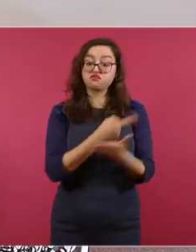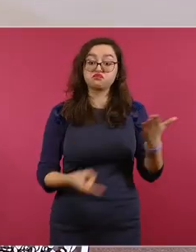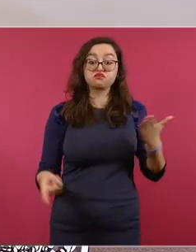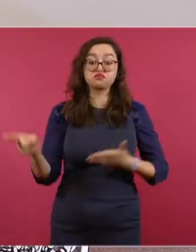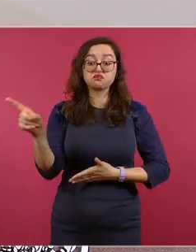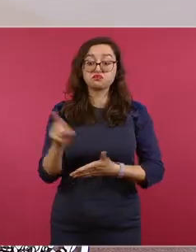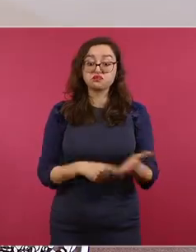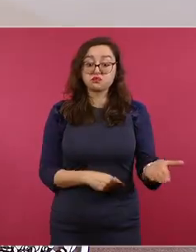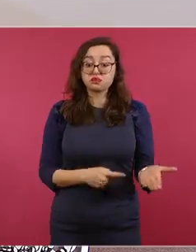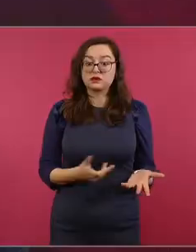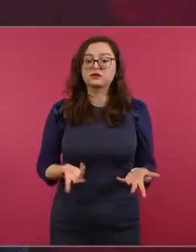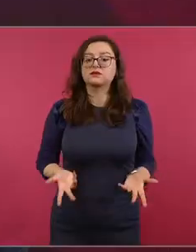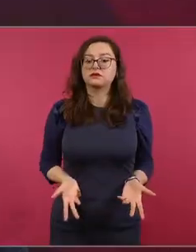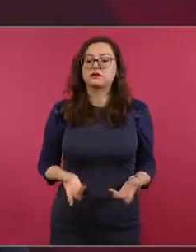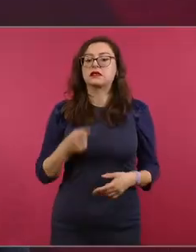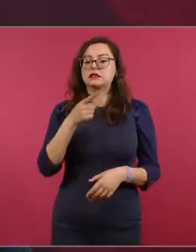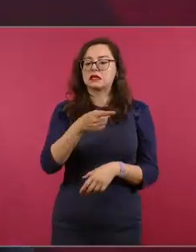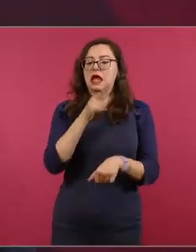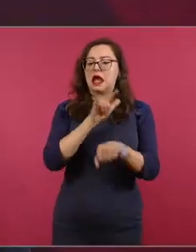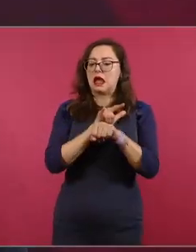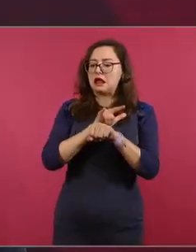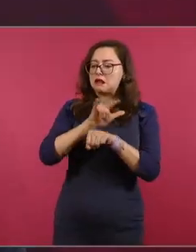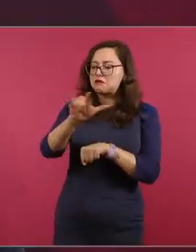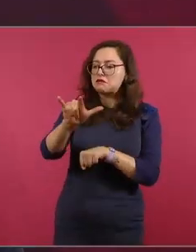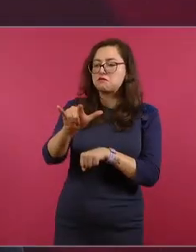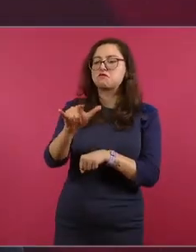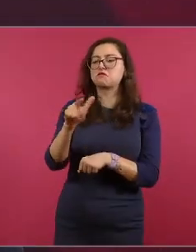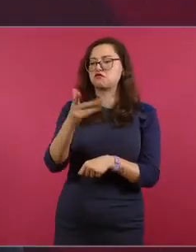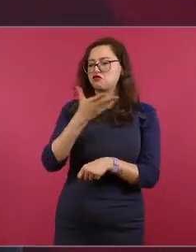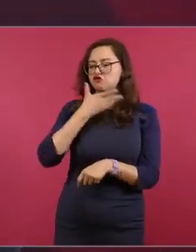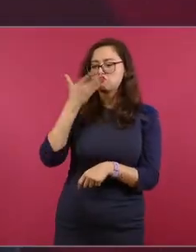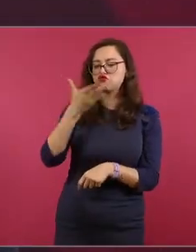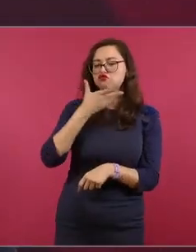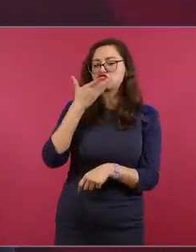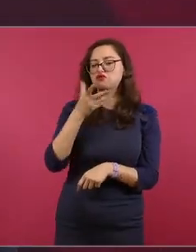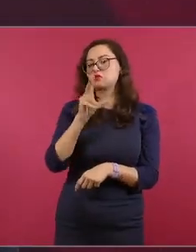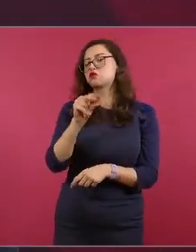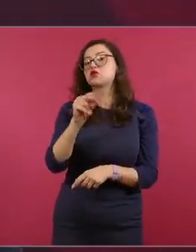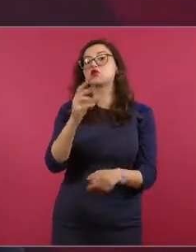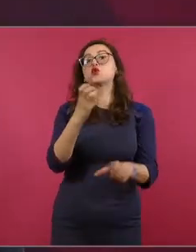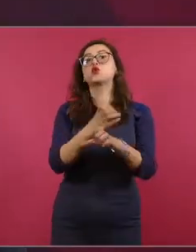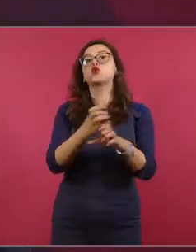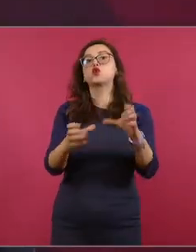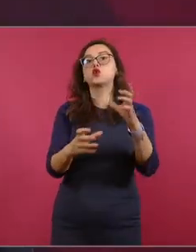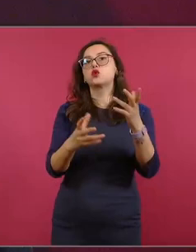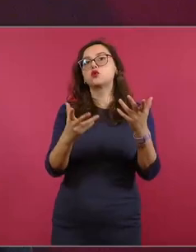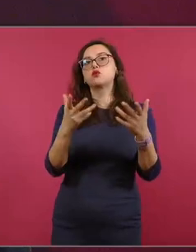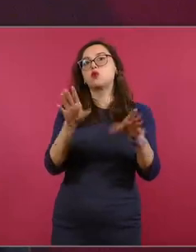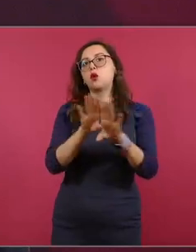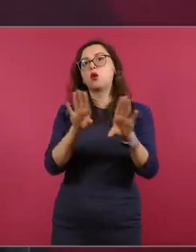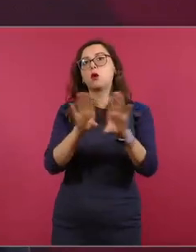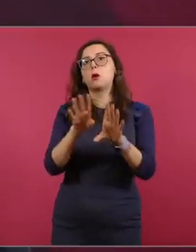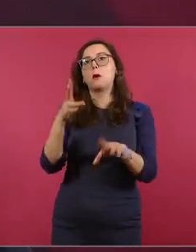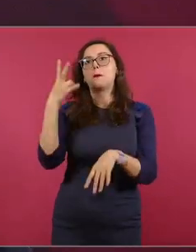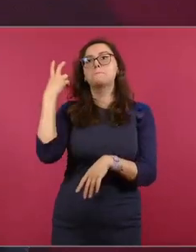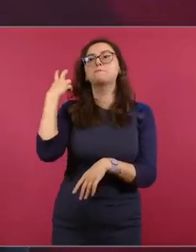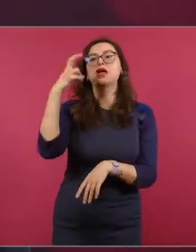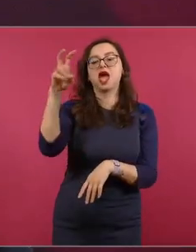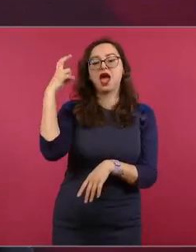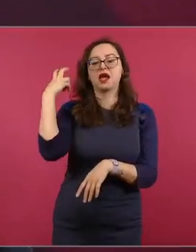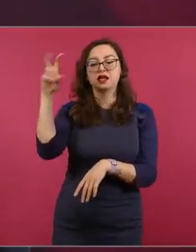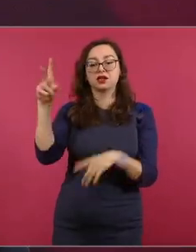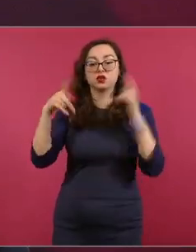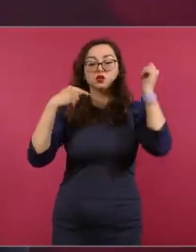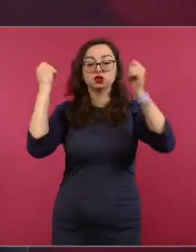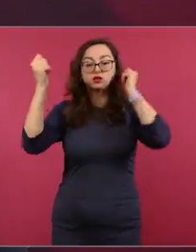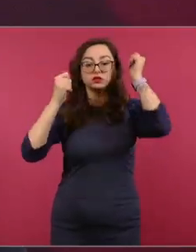una línea aérea comercial regular, sino es más bien de paquetes turísticos. Entonces, de manera muy